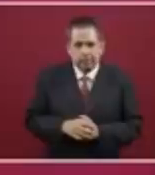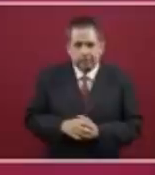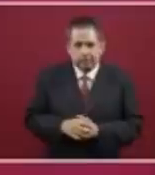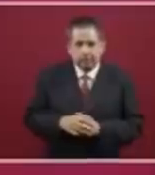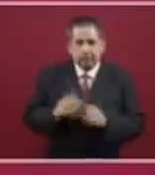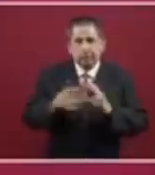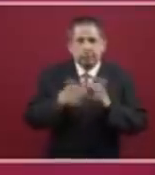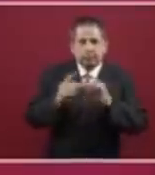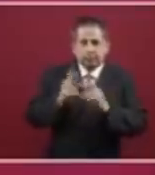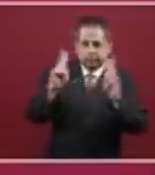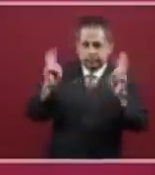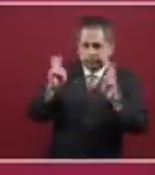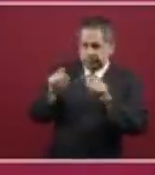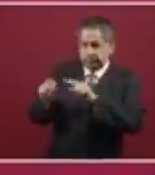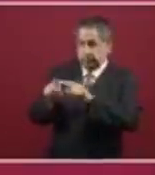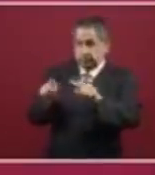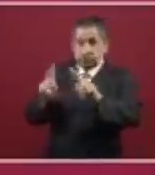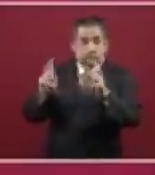temas.